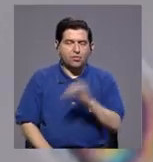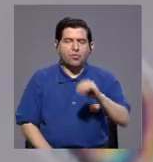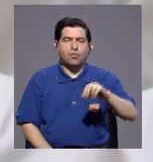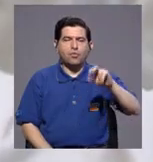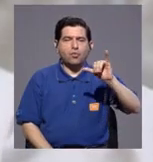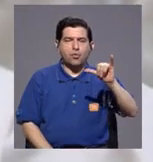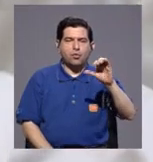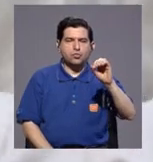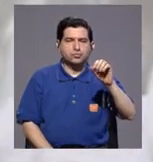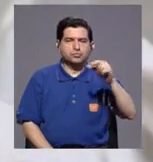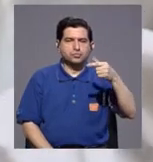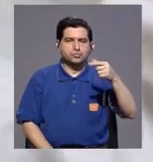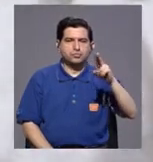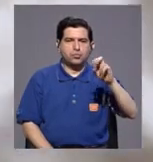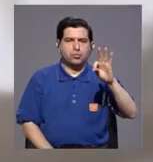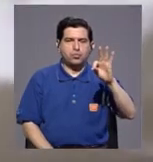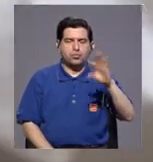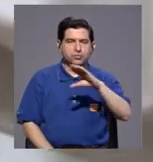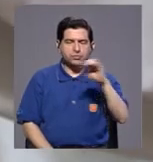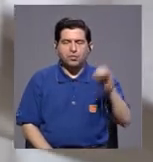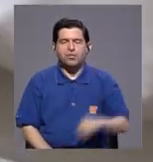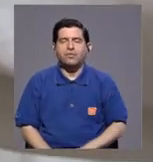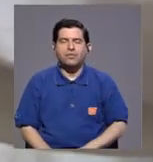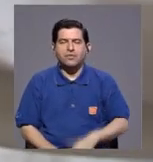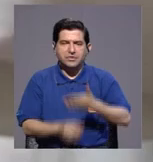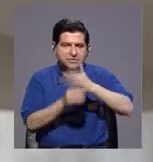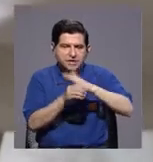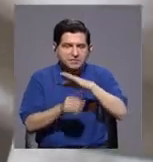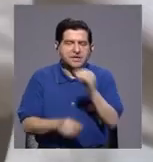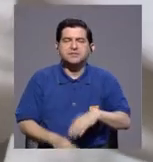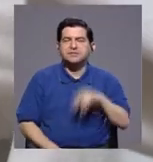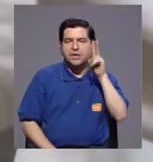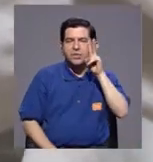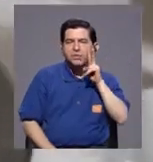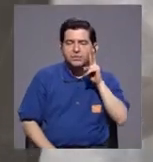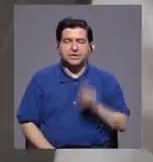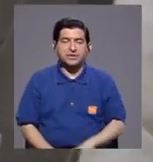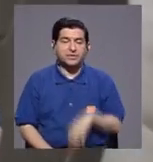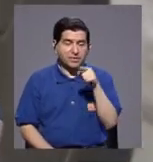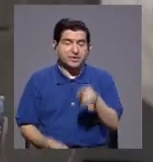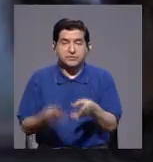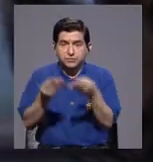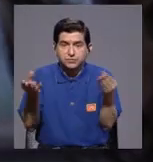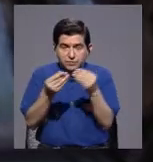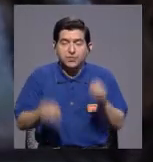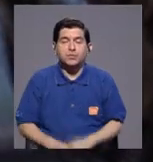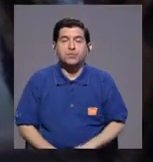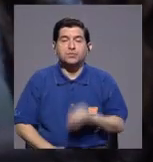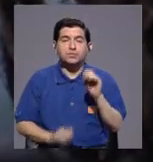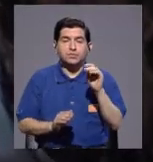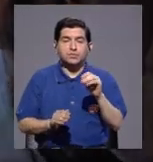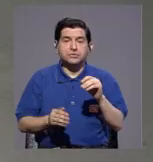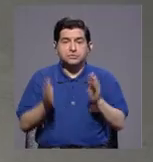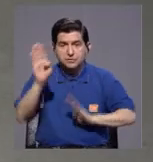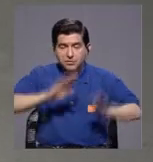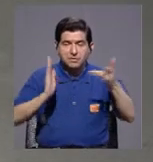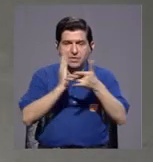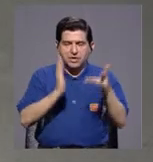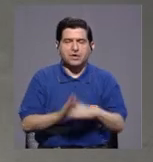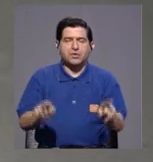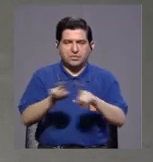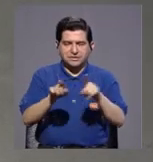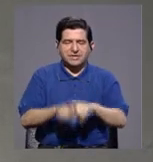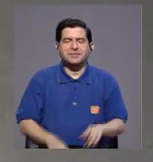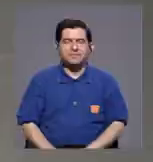la cerveza el vino son productos biotecnológicos la insulina vacunas